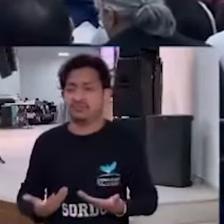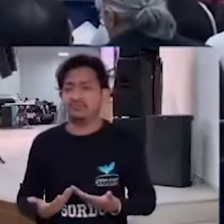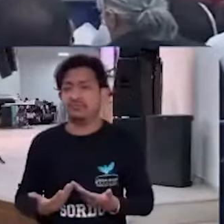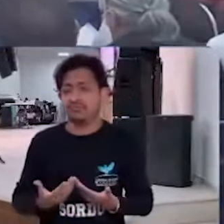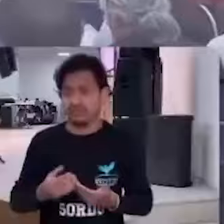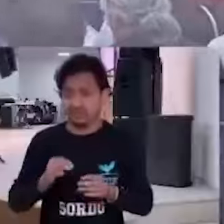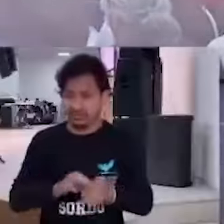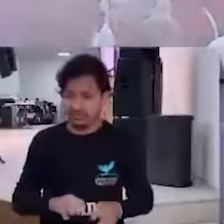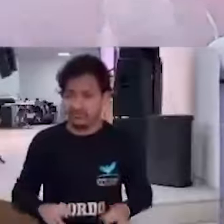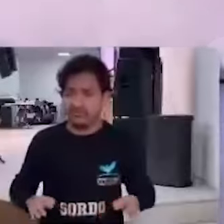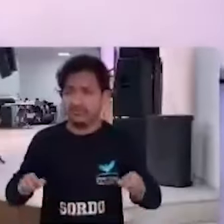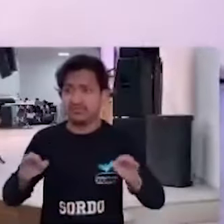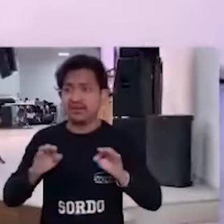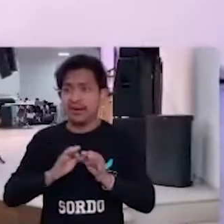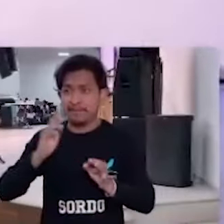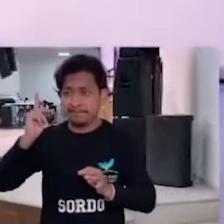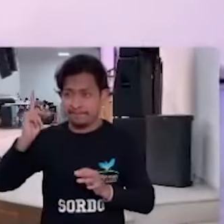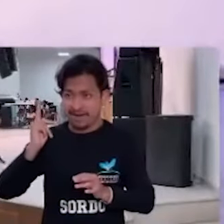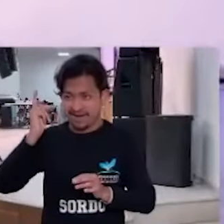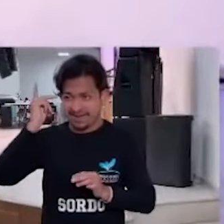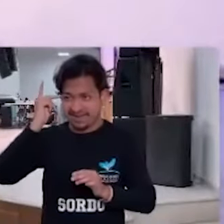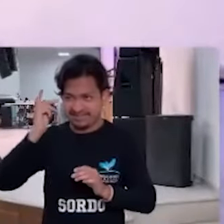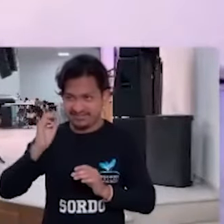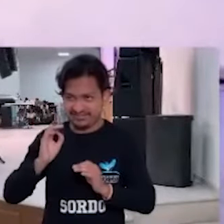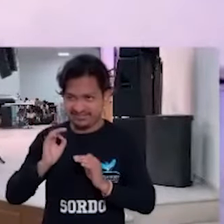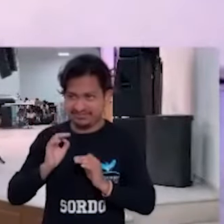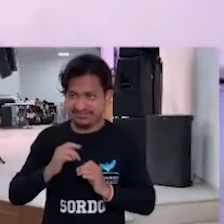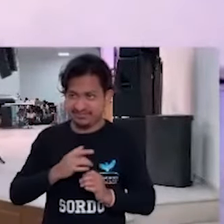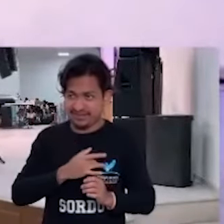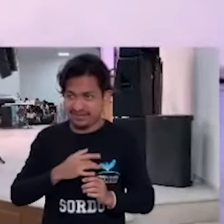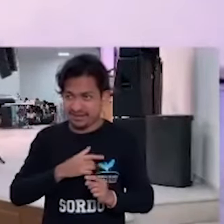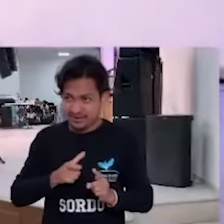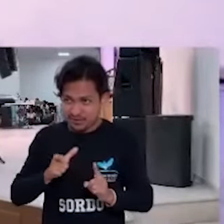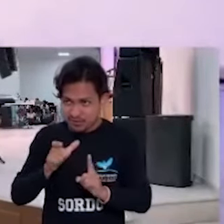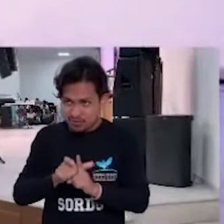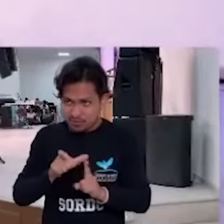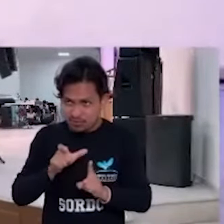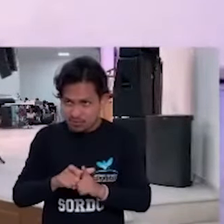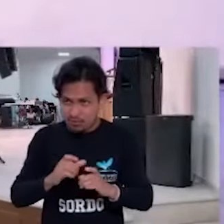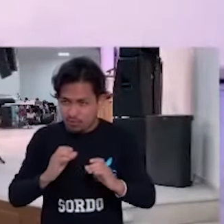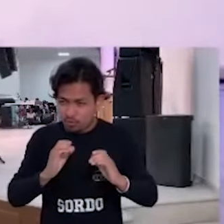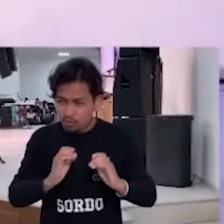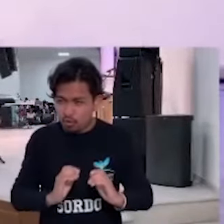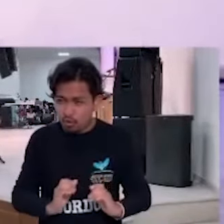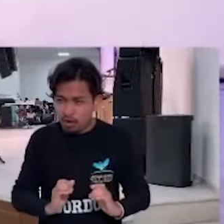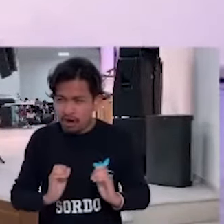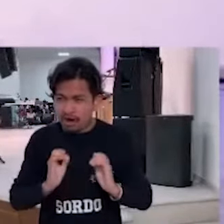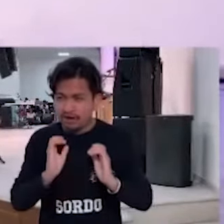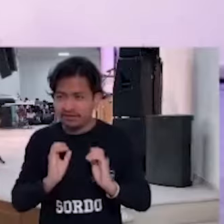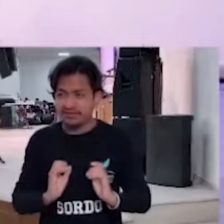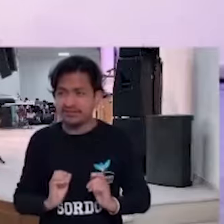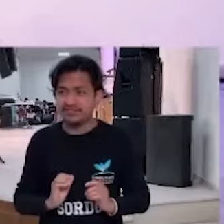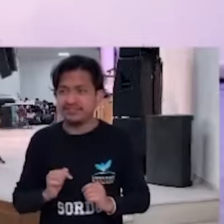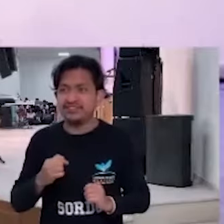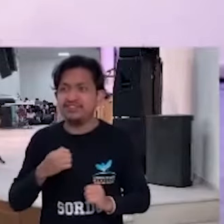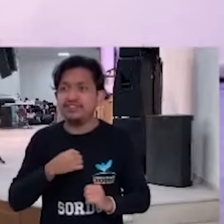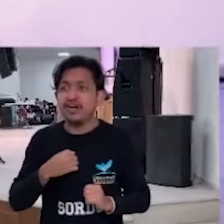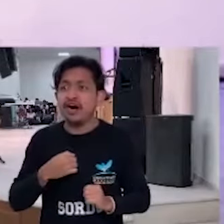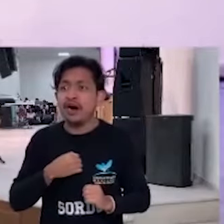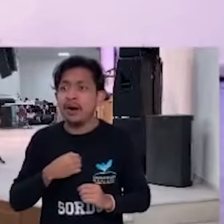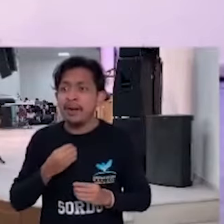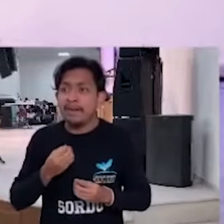nuestro corazón y no nos apoyemos emocionalmente en la persona equivocada. ¿Cuántos dicen